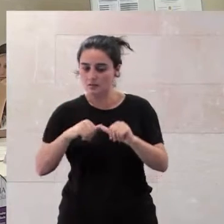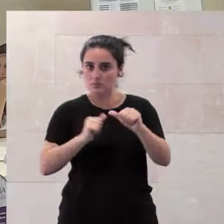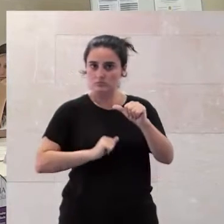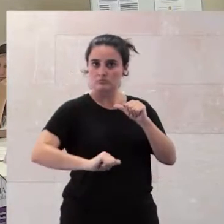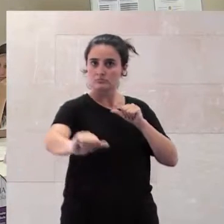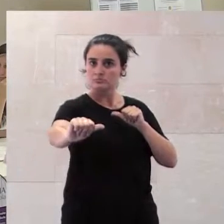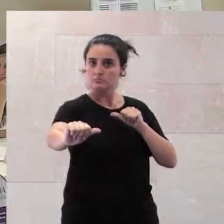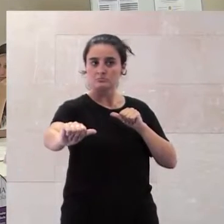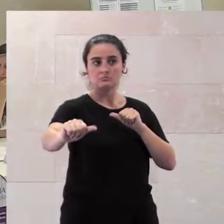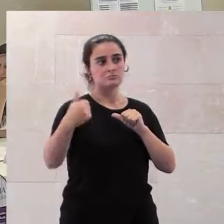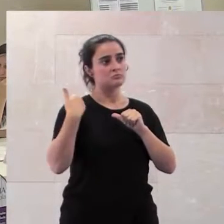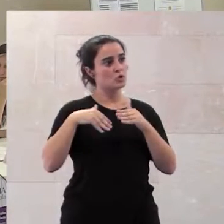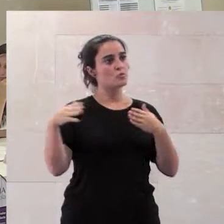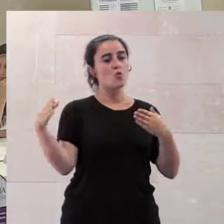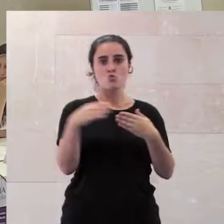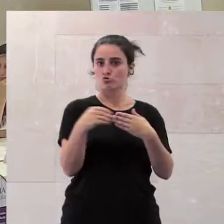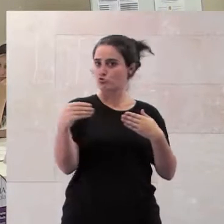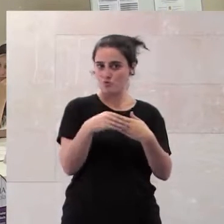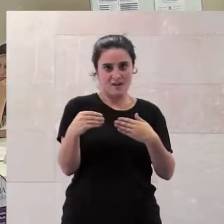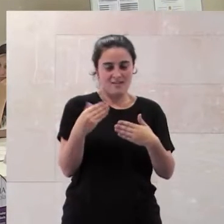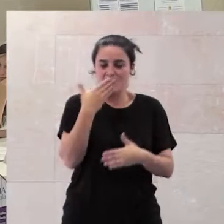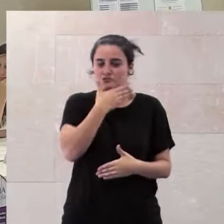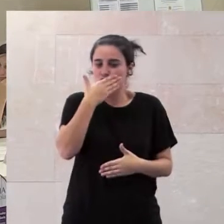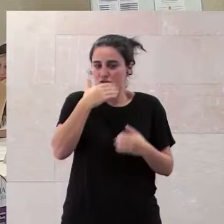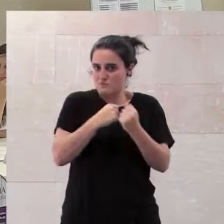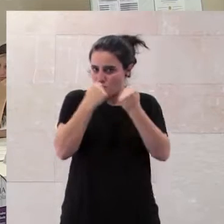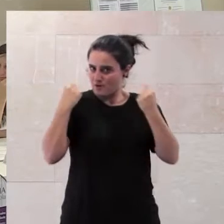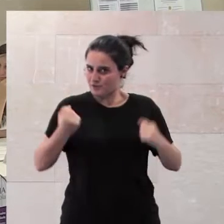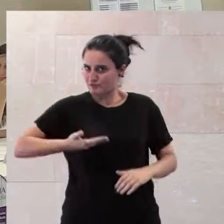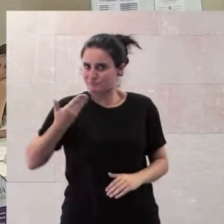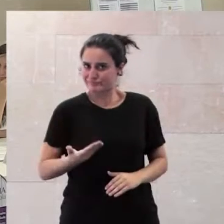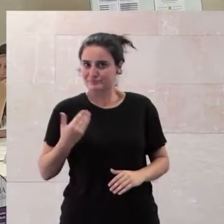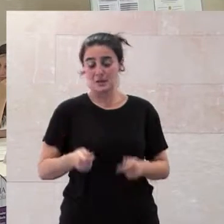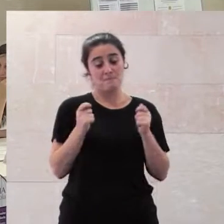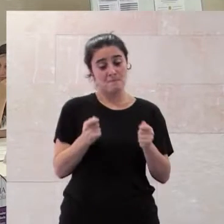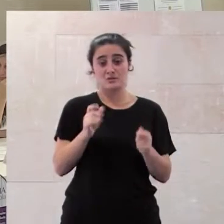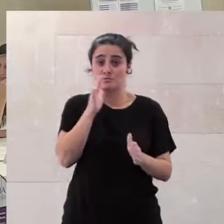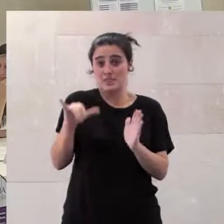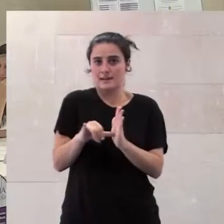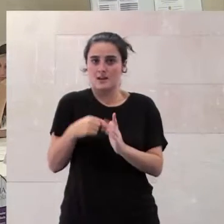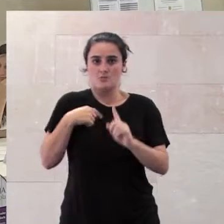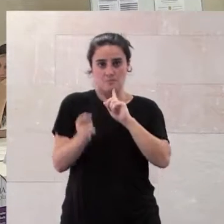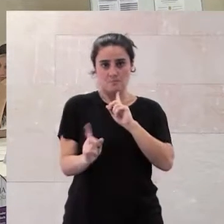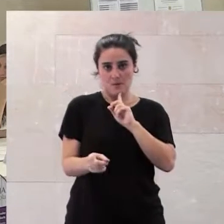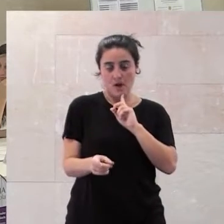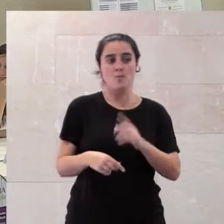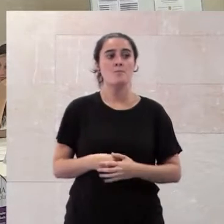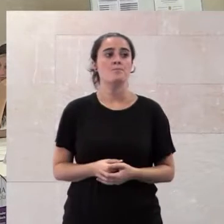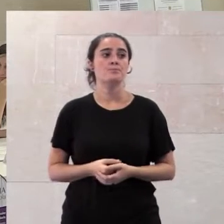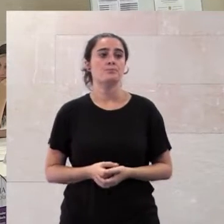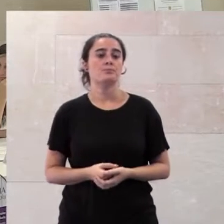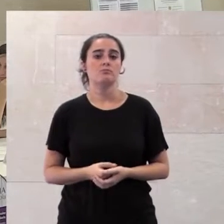una usuaria, bueno, férrea de las escuelas de empoderamiento, en concreto la de Basauri por cercanía, yo soy de Bilbao,